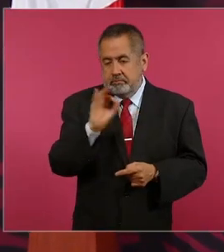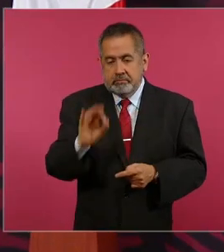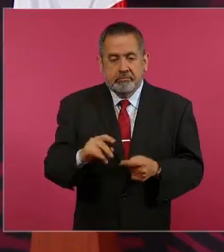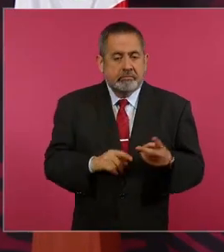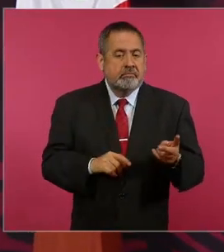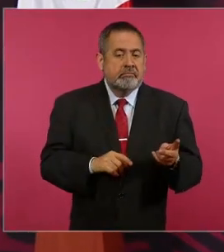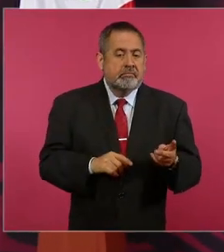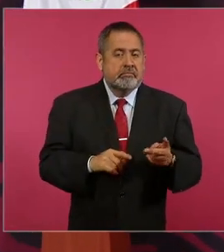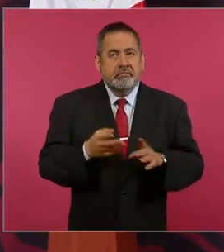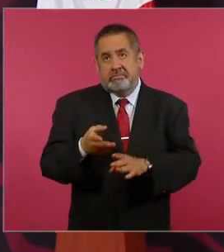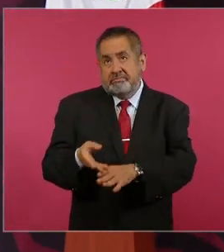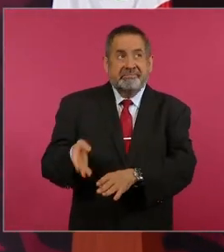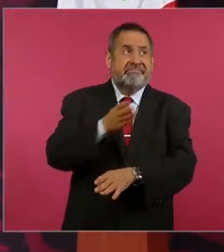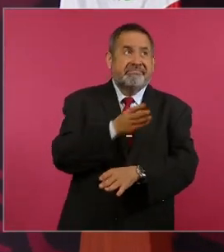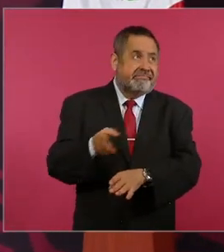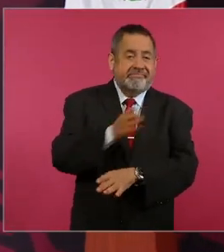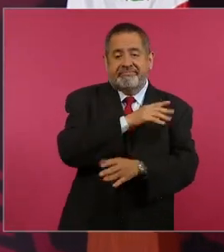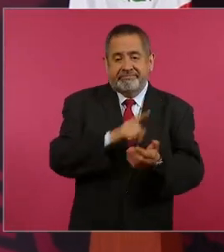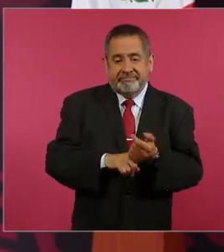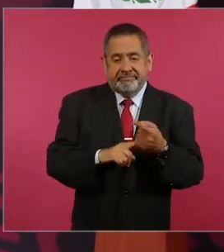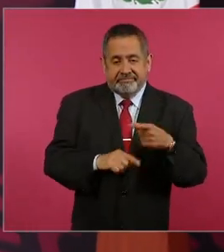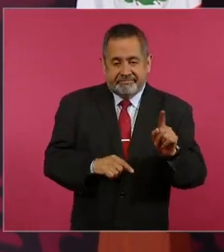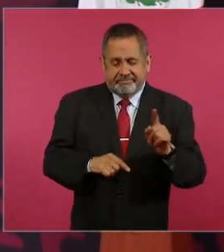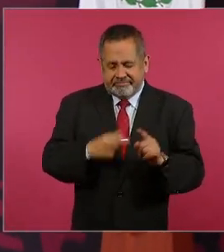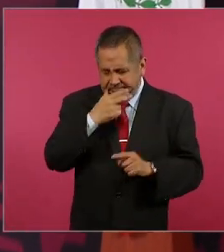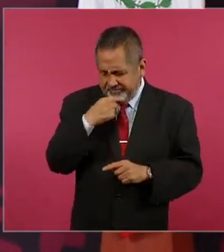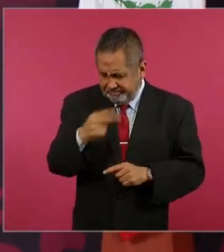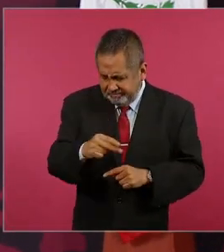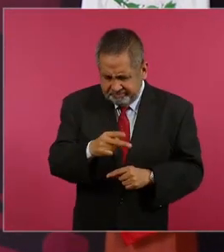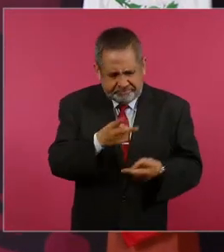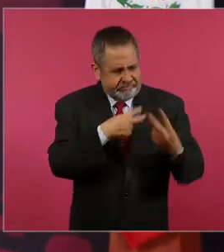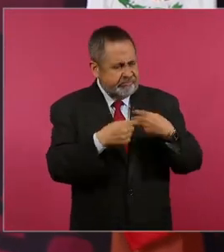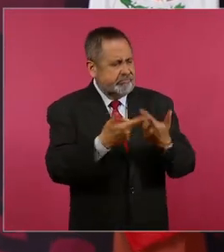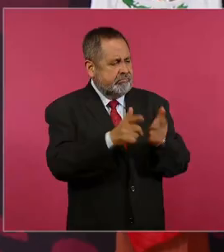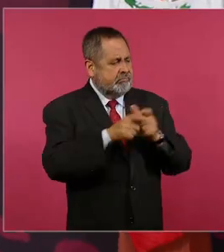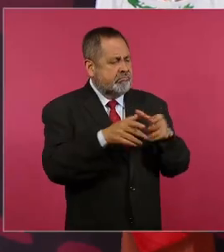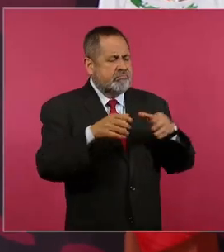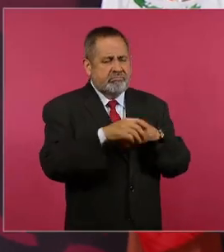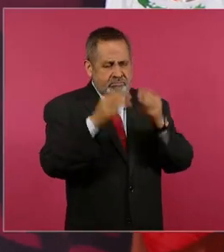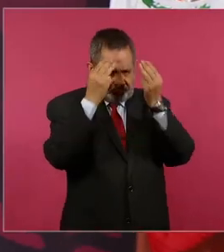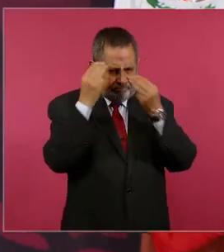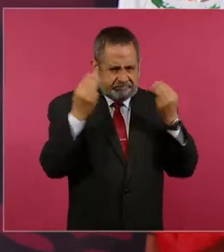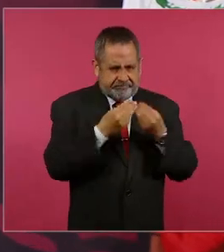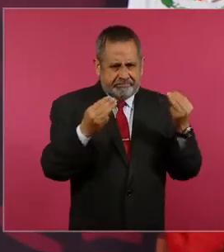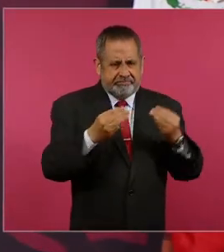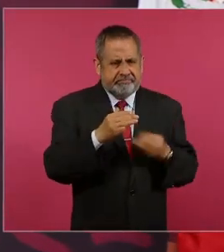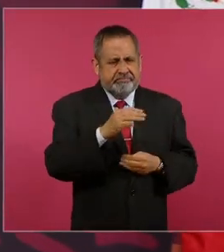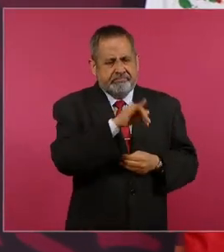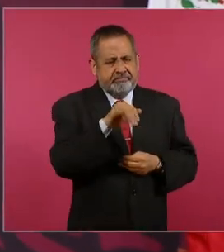Y antes de eso, a un jesuita también santo,